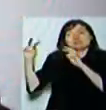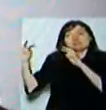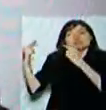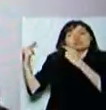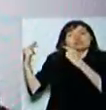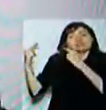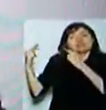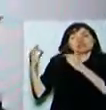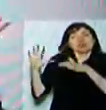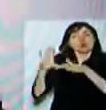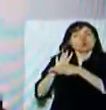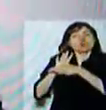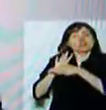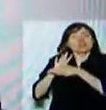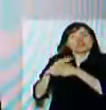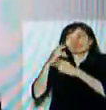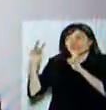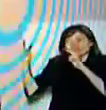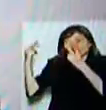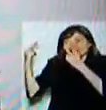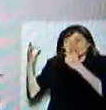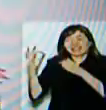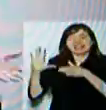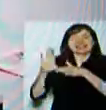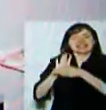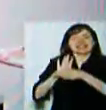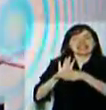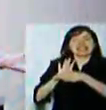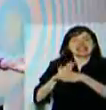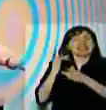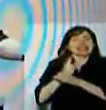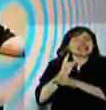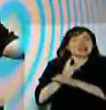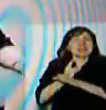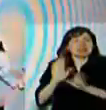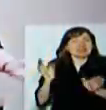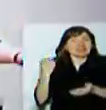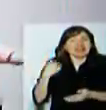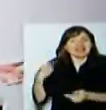buscábamos de aprobación en el otro sobre lo que habíamos dicho. Es natural después de